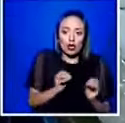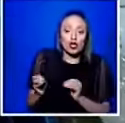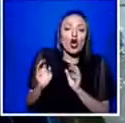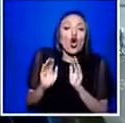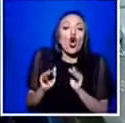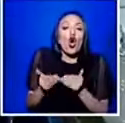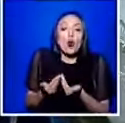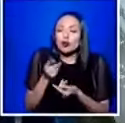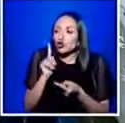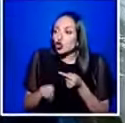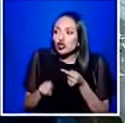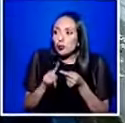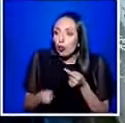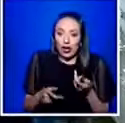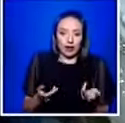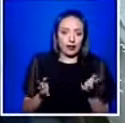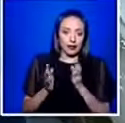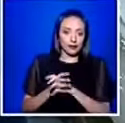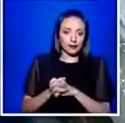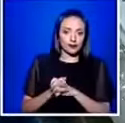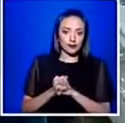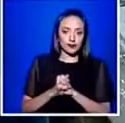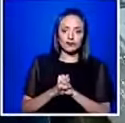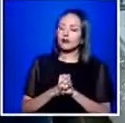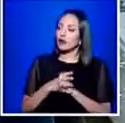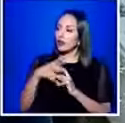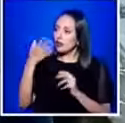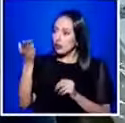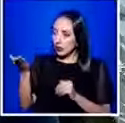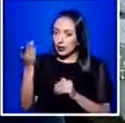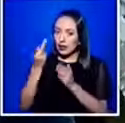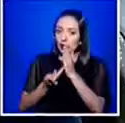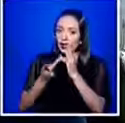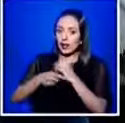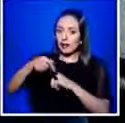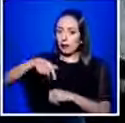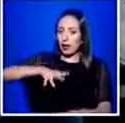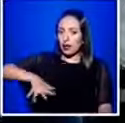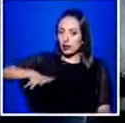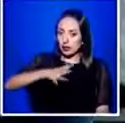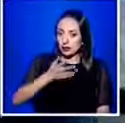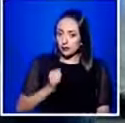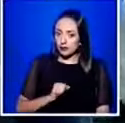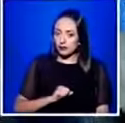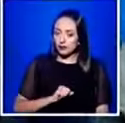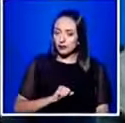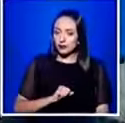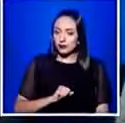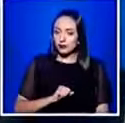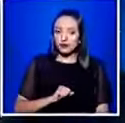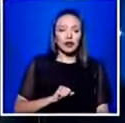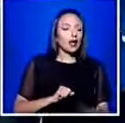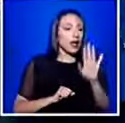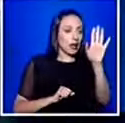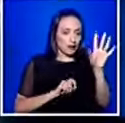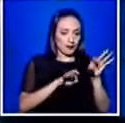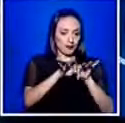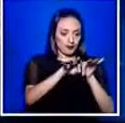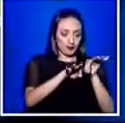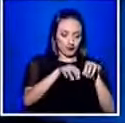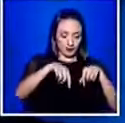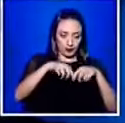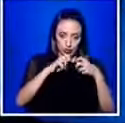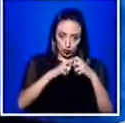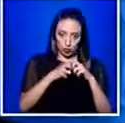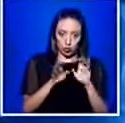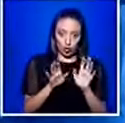no se puede, así no se puede. Mi vecino Manuelito, muy buenos días. ¿Qué ocurre aquí con el desabastecimiento del agua? Bueno, el problema de aquí, de este